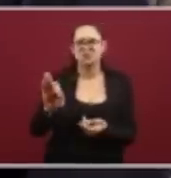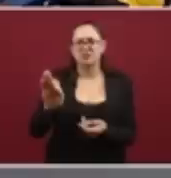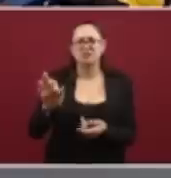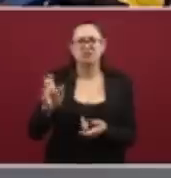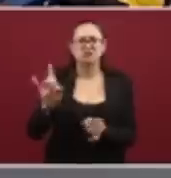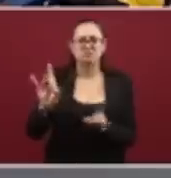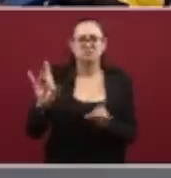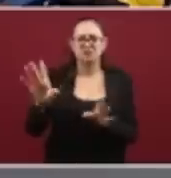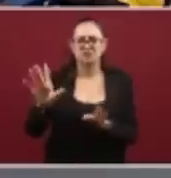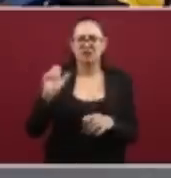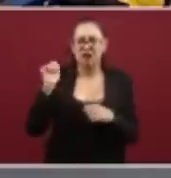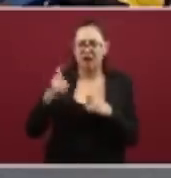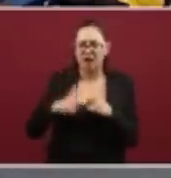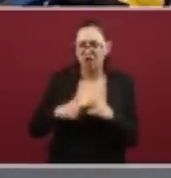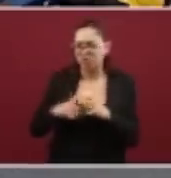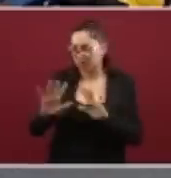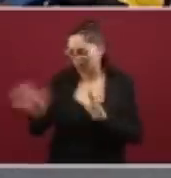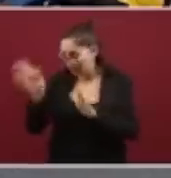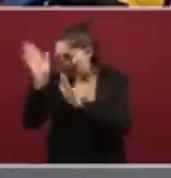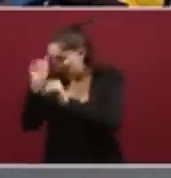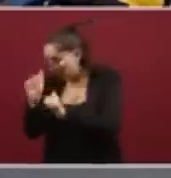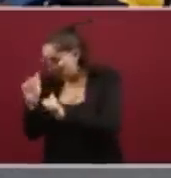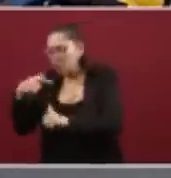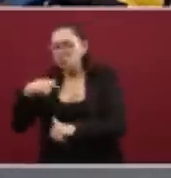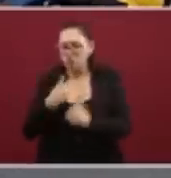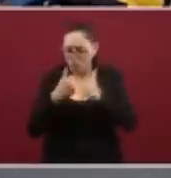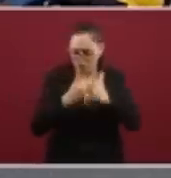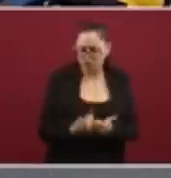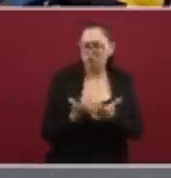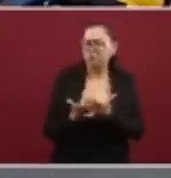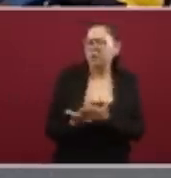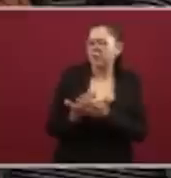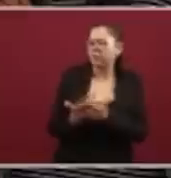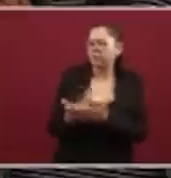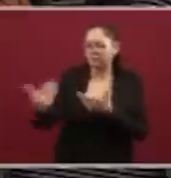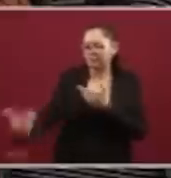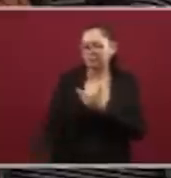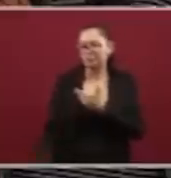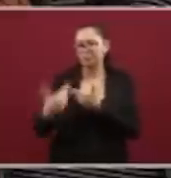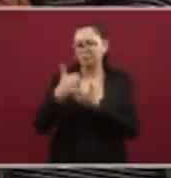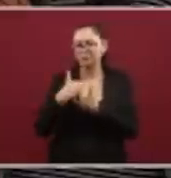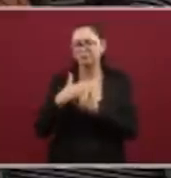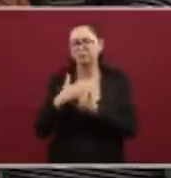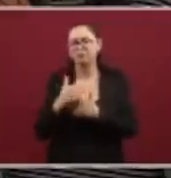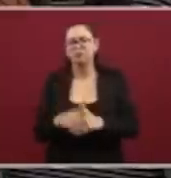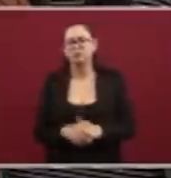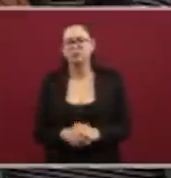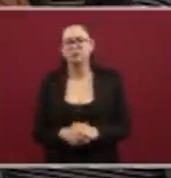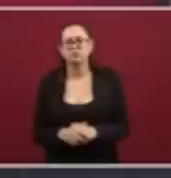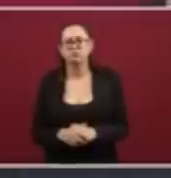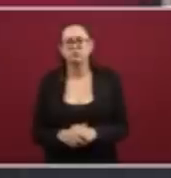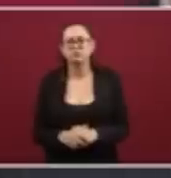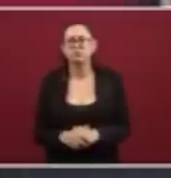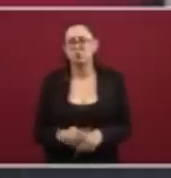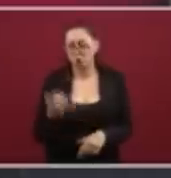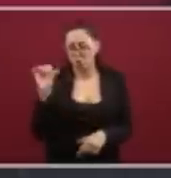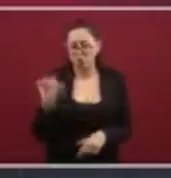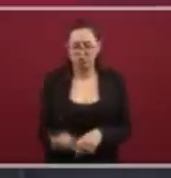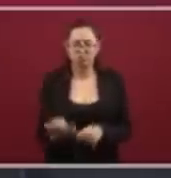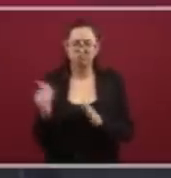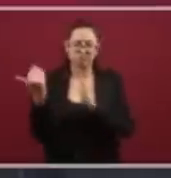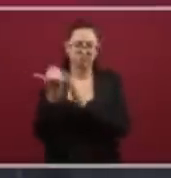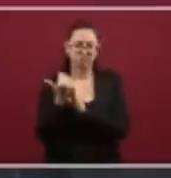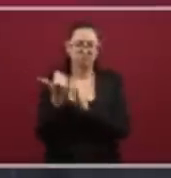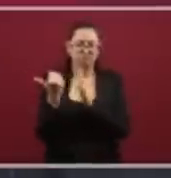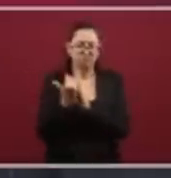día este tengo una agenda pues bastante